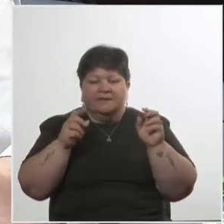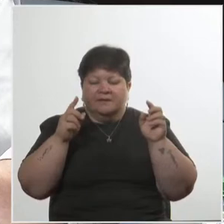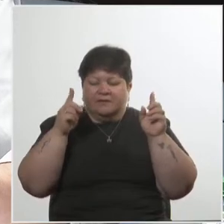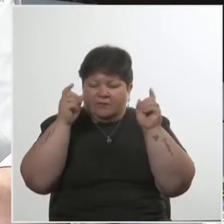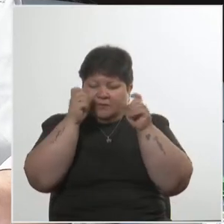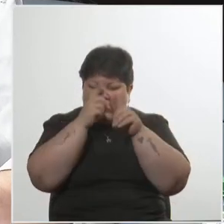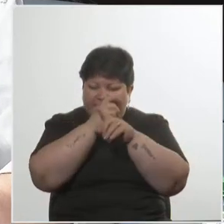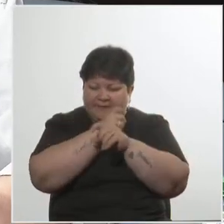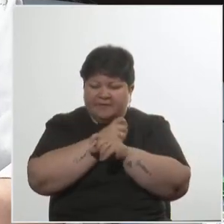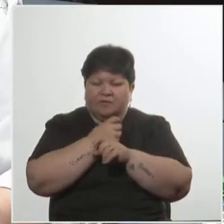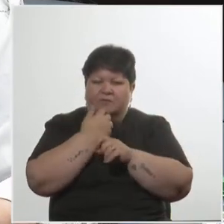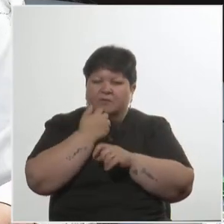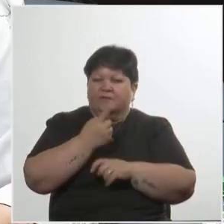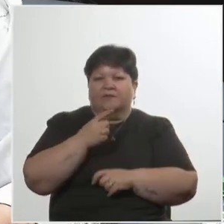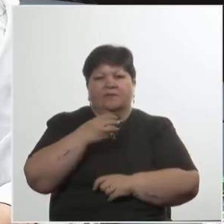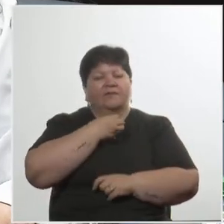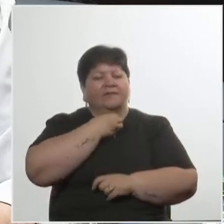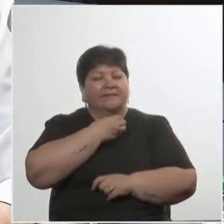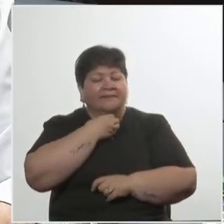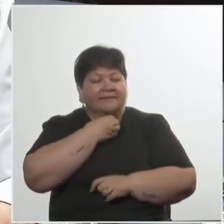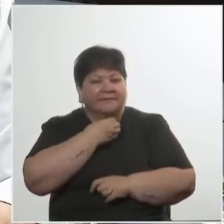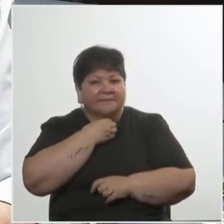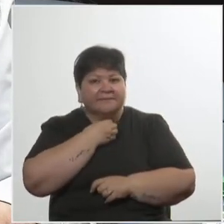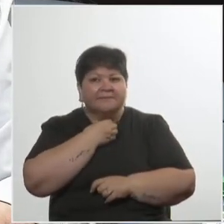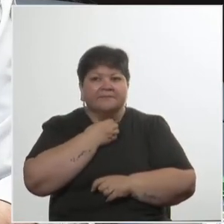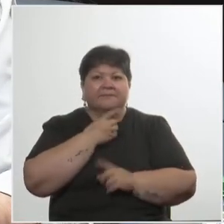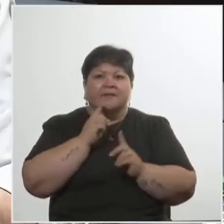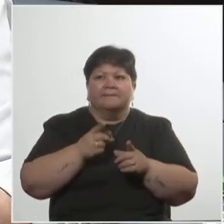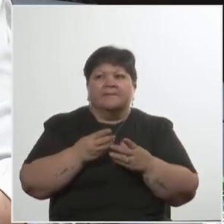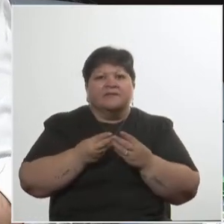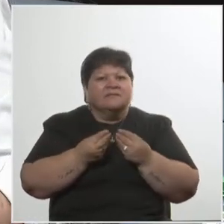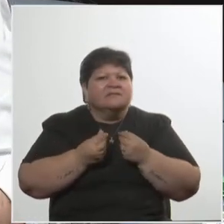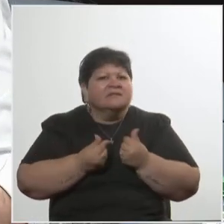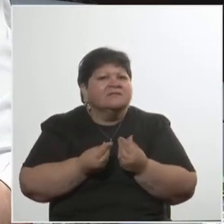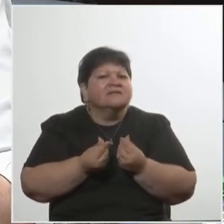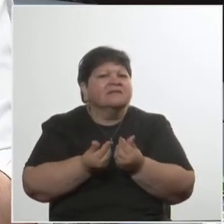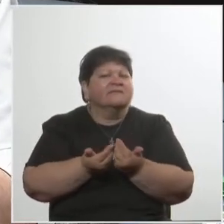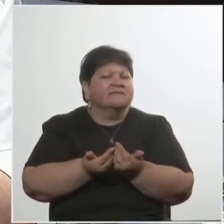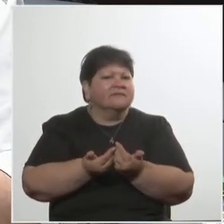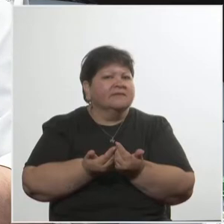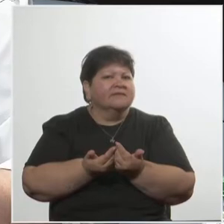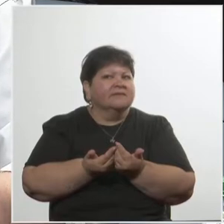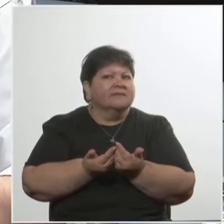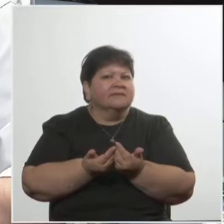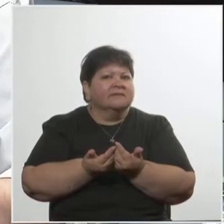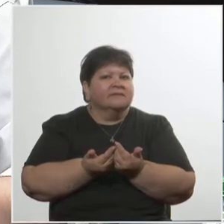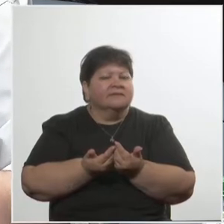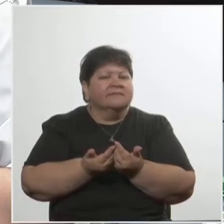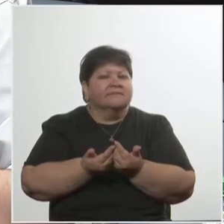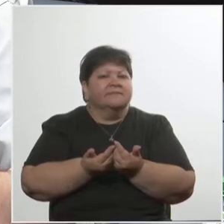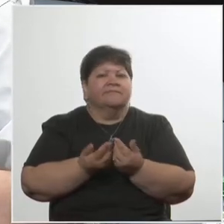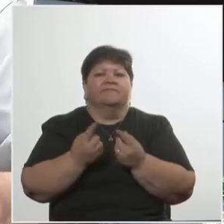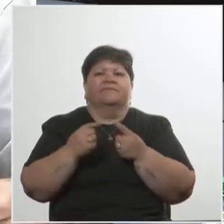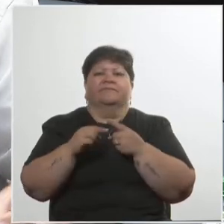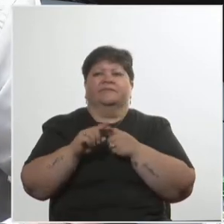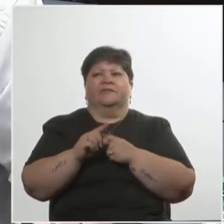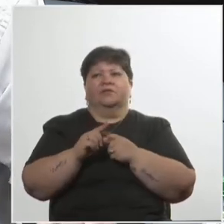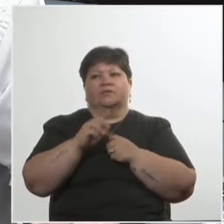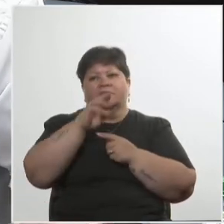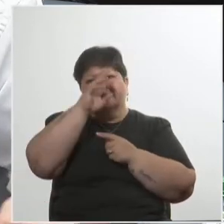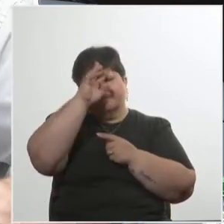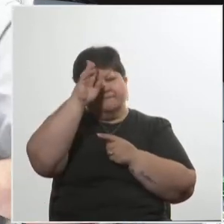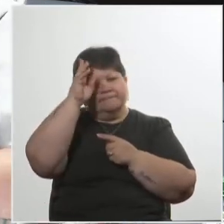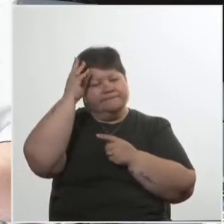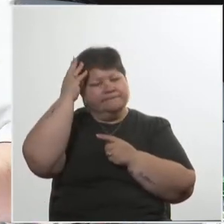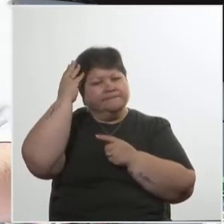el senador Andrade es un tema sensible entonces que nosotros como